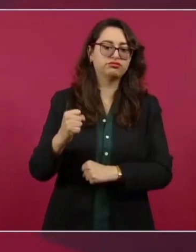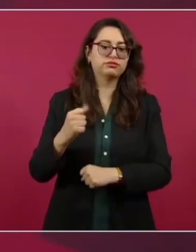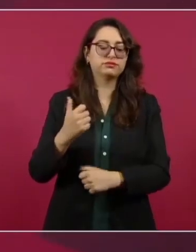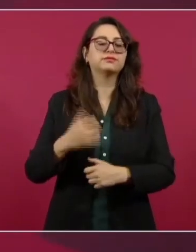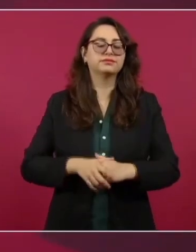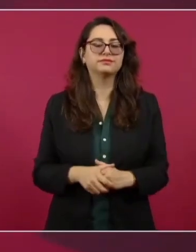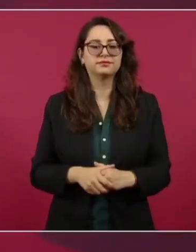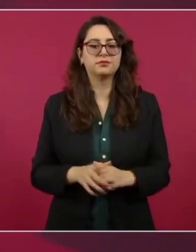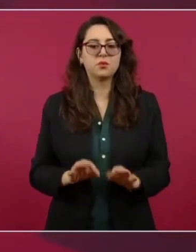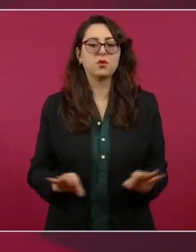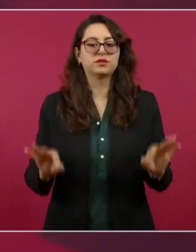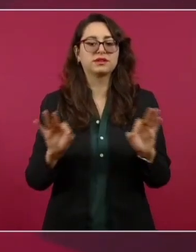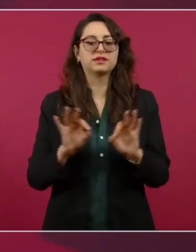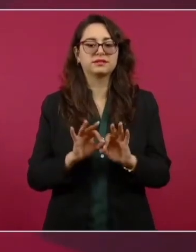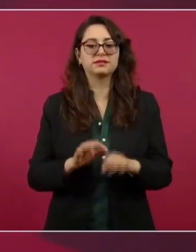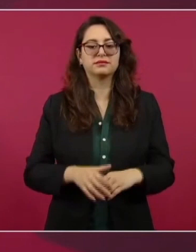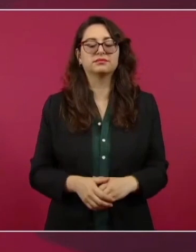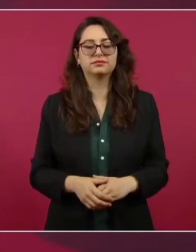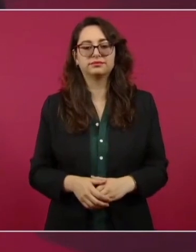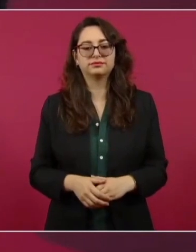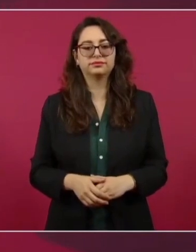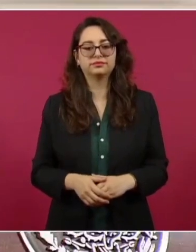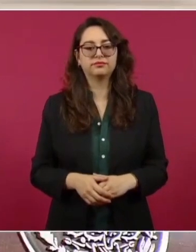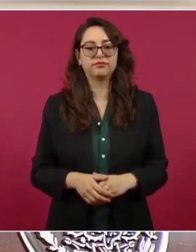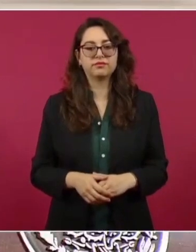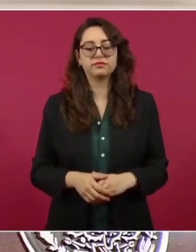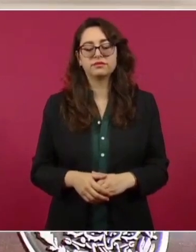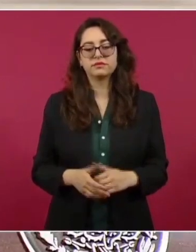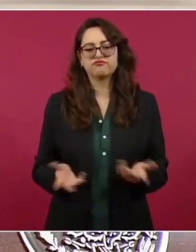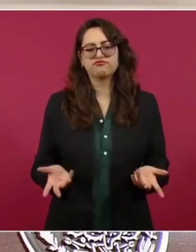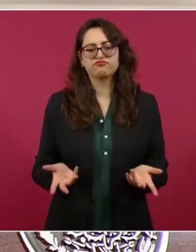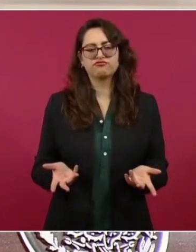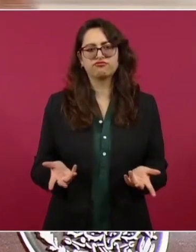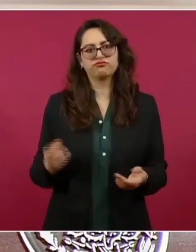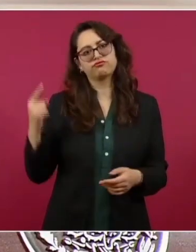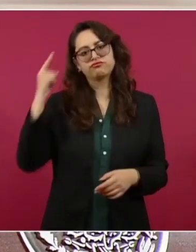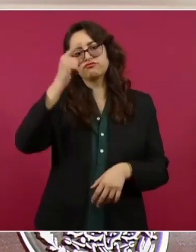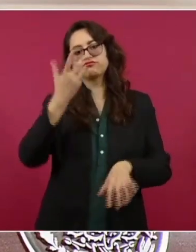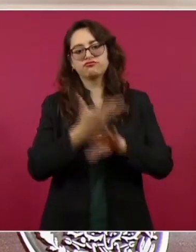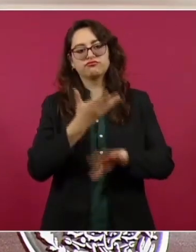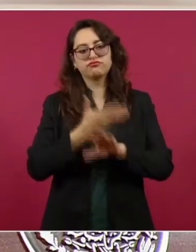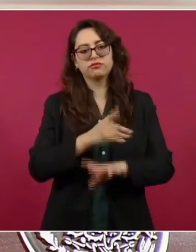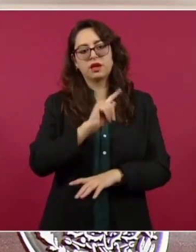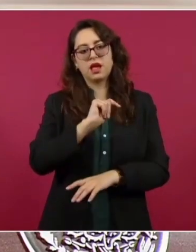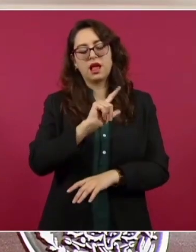tengo la información que le pagaban más en Las Vegas